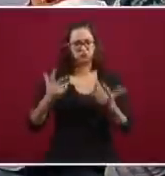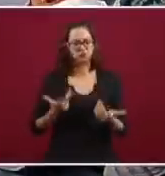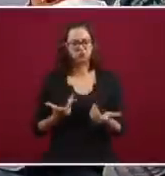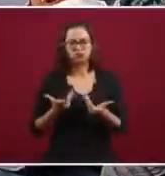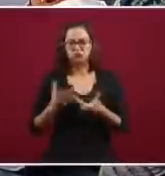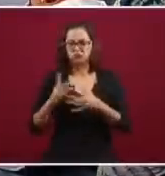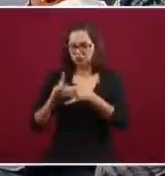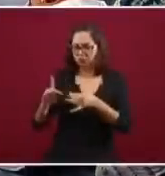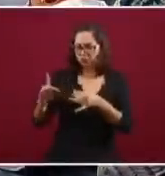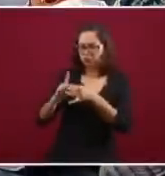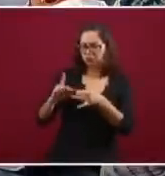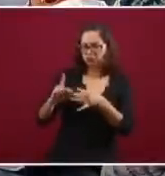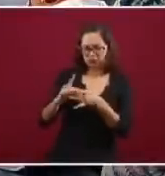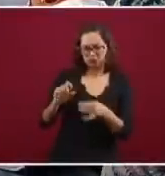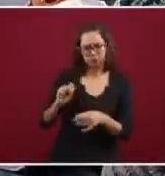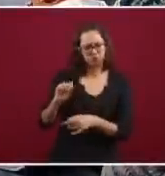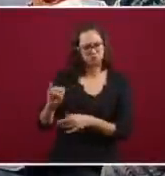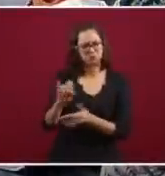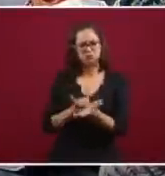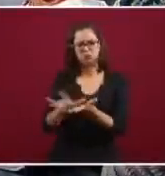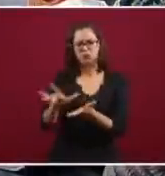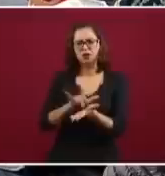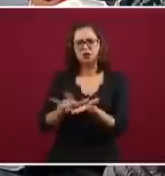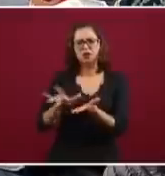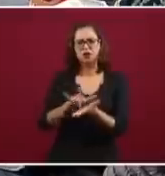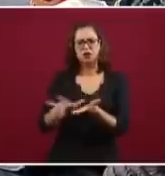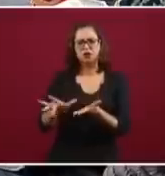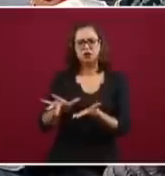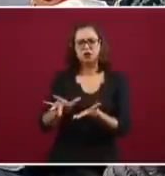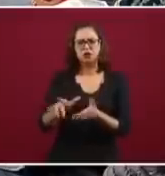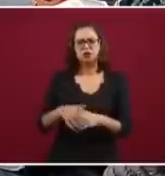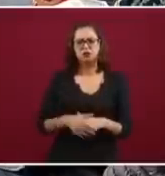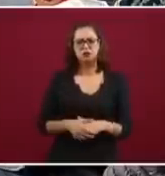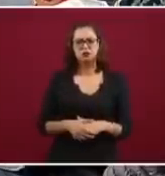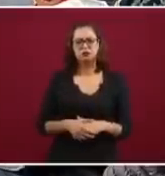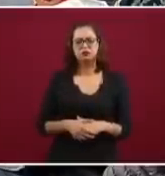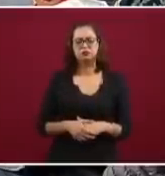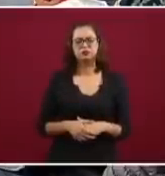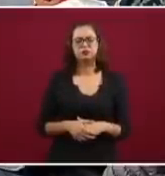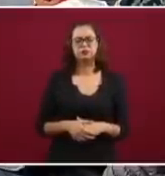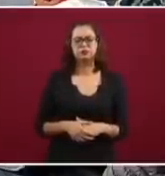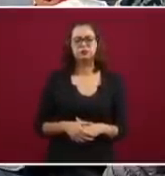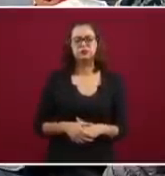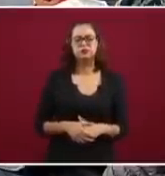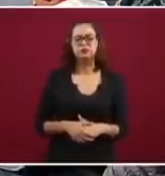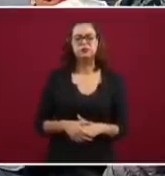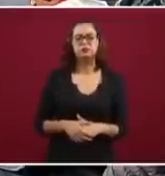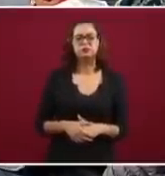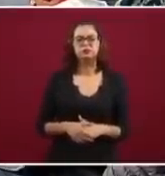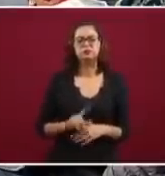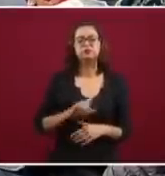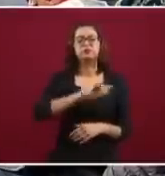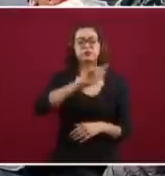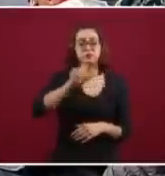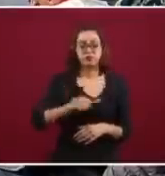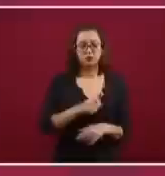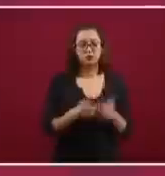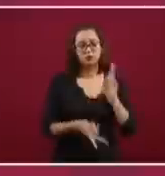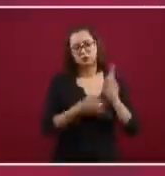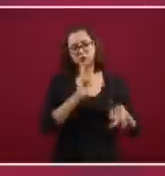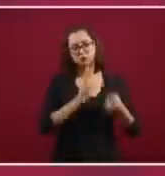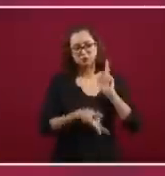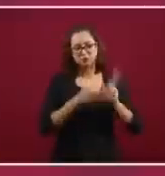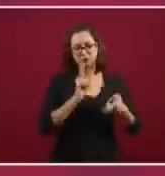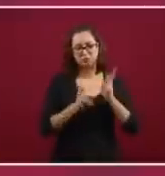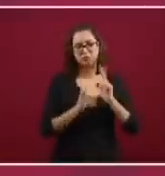expresó su solidaridad y se expuso ahí, en esa conversación,